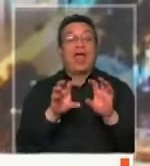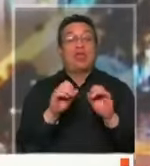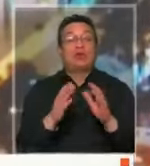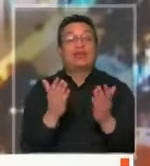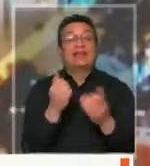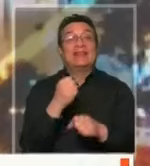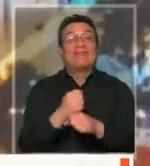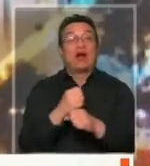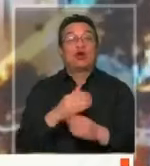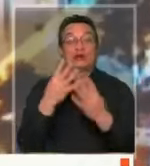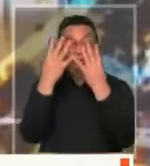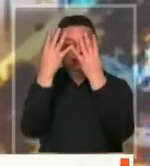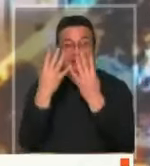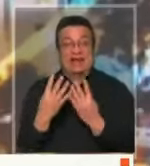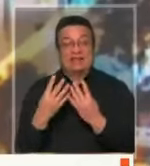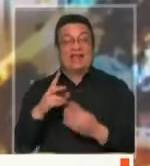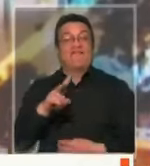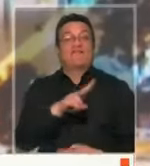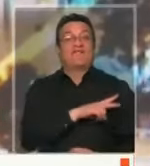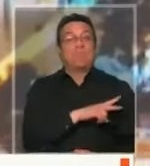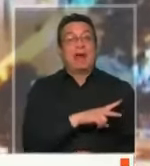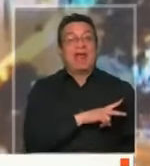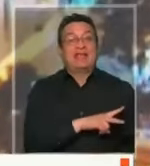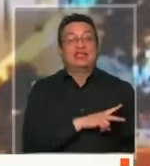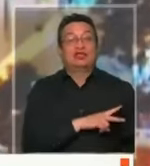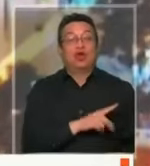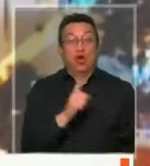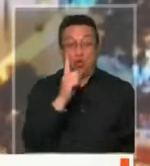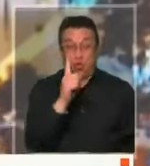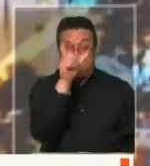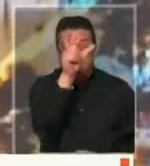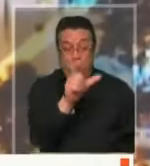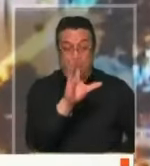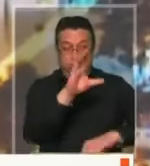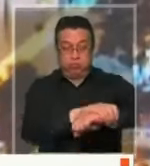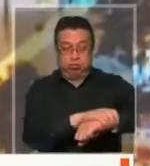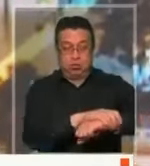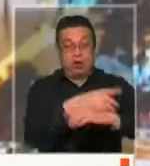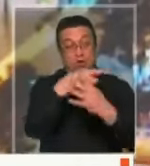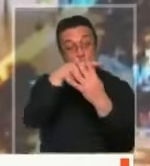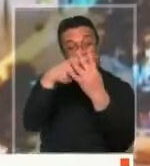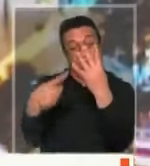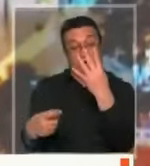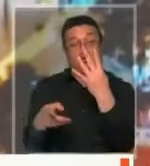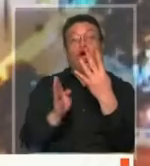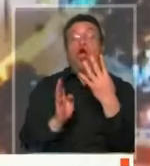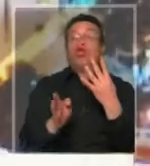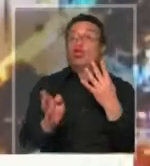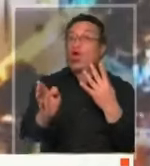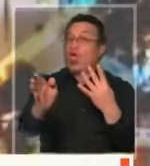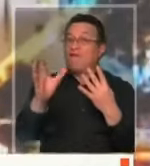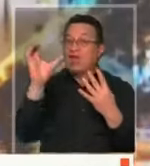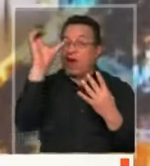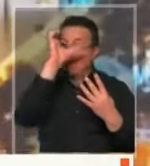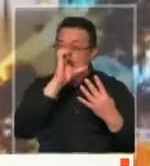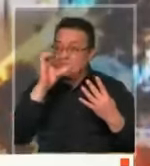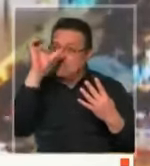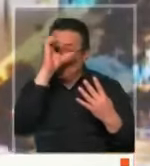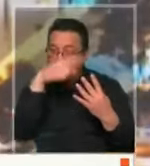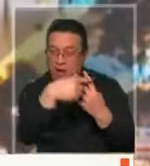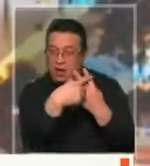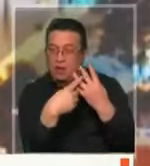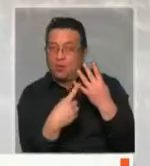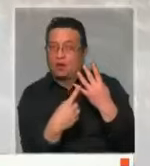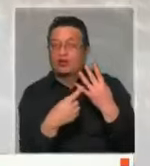la cárcel de Valparaíso. Uno de ellos fue capturado, pero otros cuatro siguen aún siendo buscados. Catalina